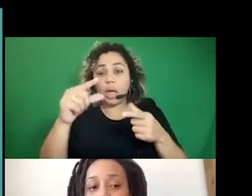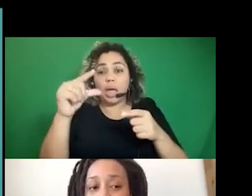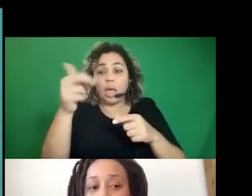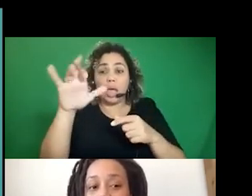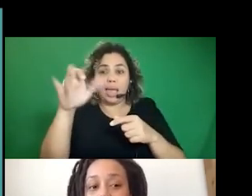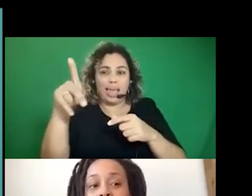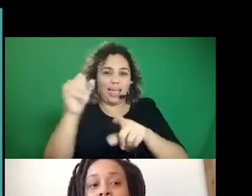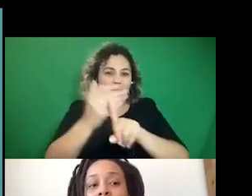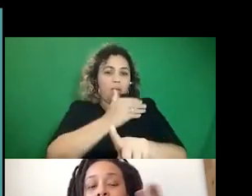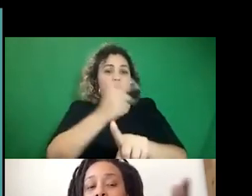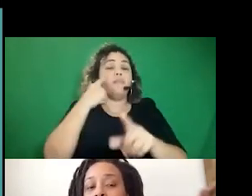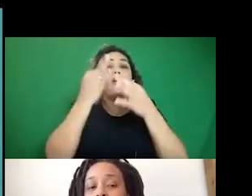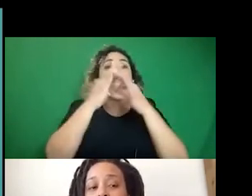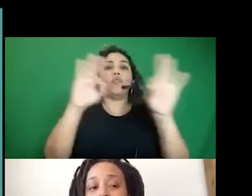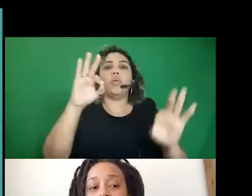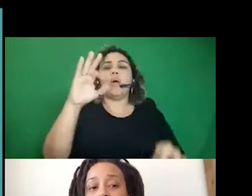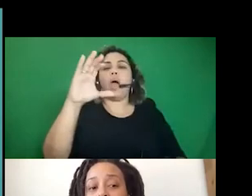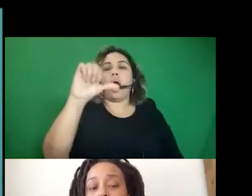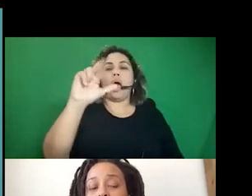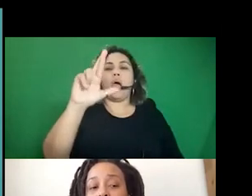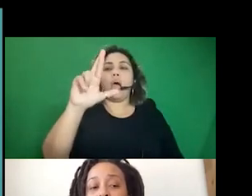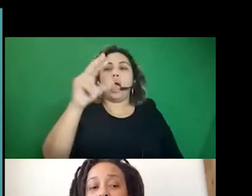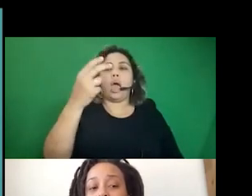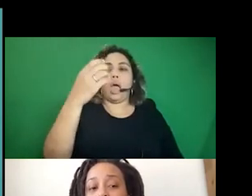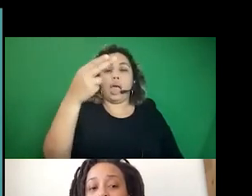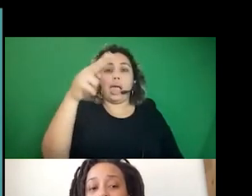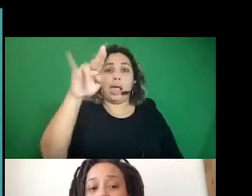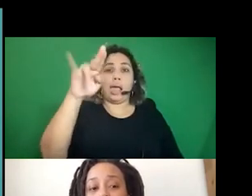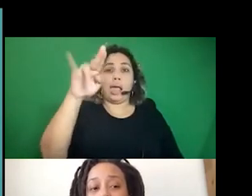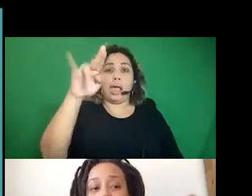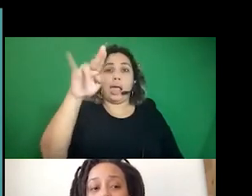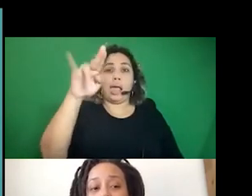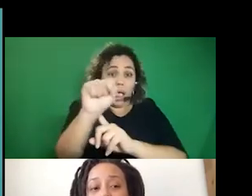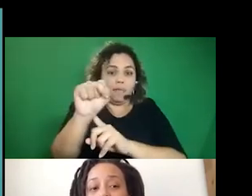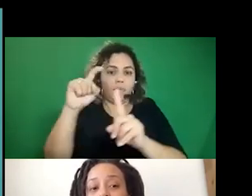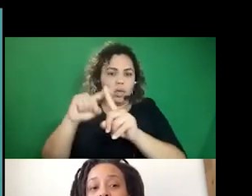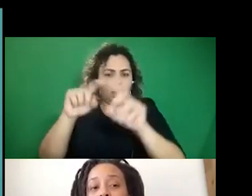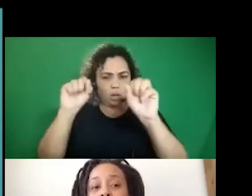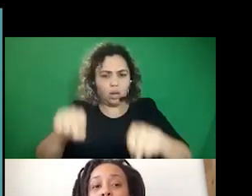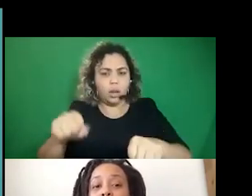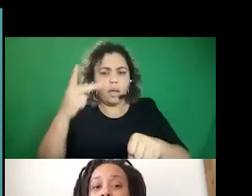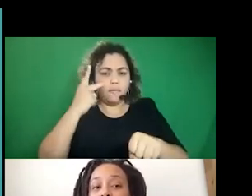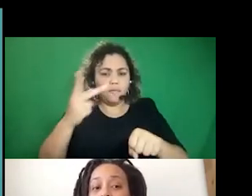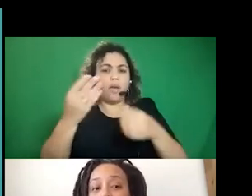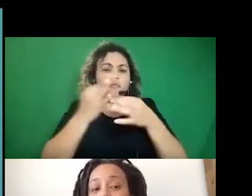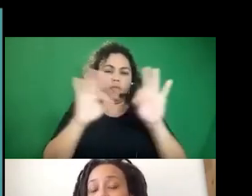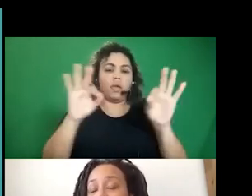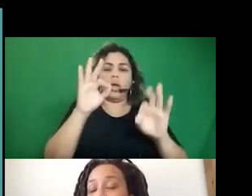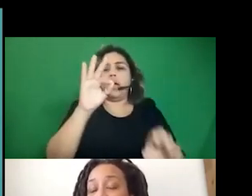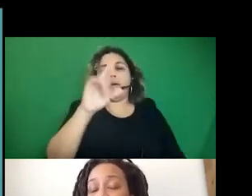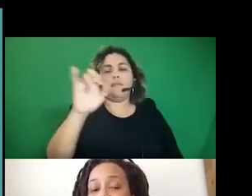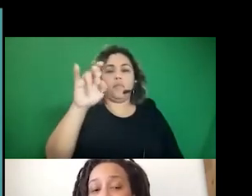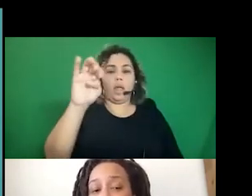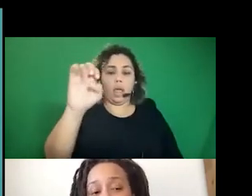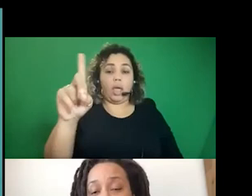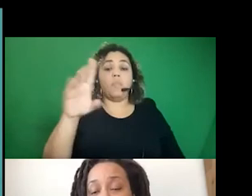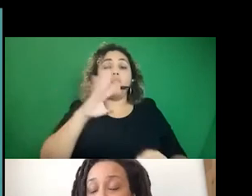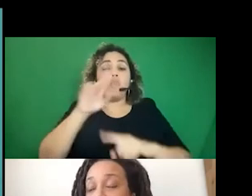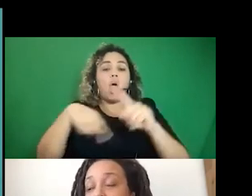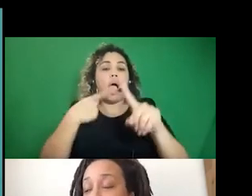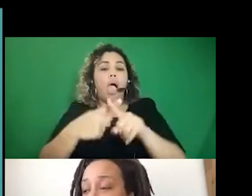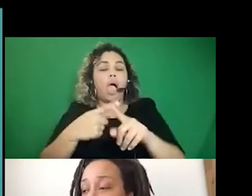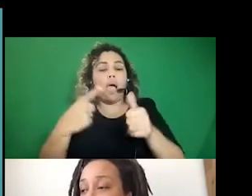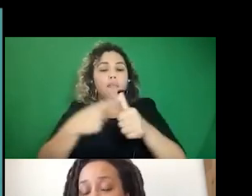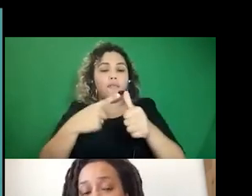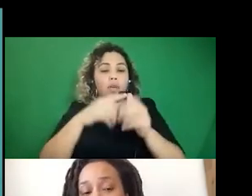que la gráfica hay que compartir es de los archivos de libertad lo encontré en el